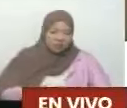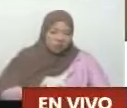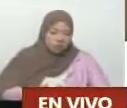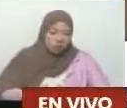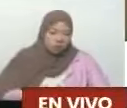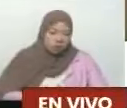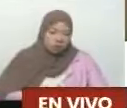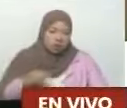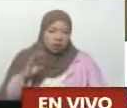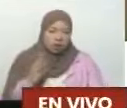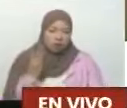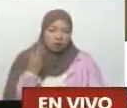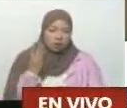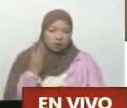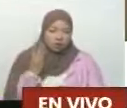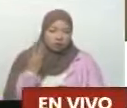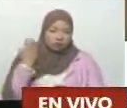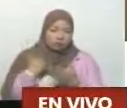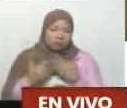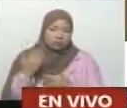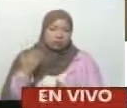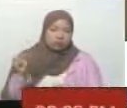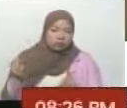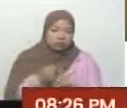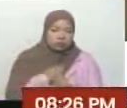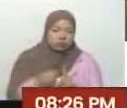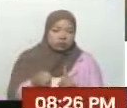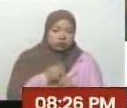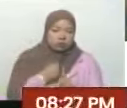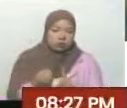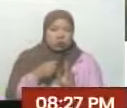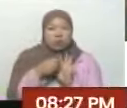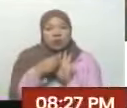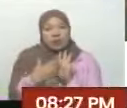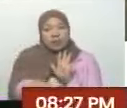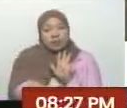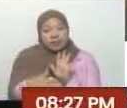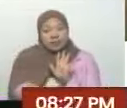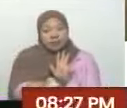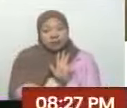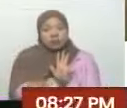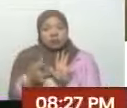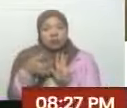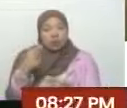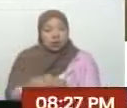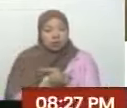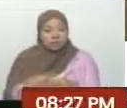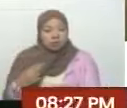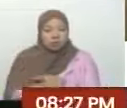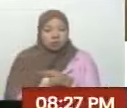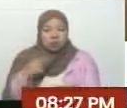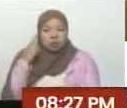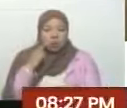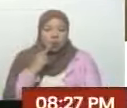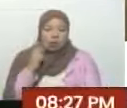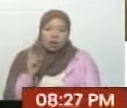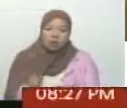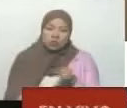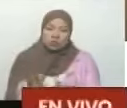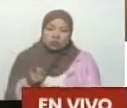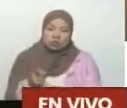de la Cuarta República, que fueron violentados sus derechos y que la Revolución Bolivariana de alguna manera